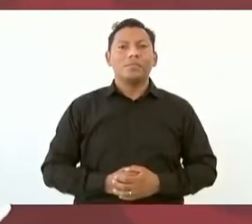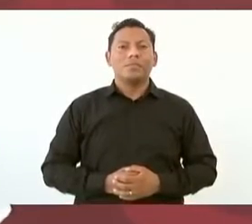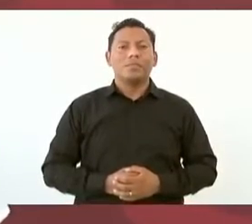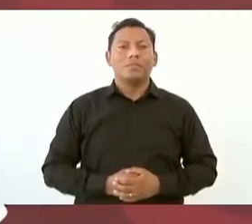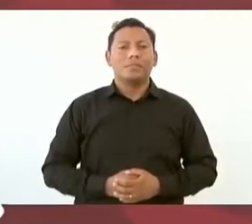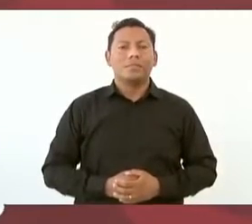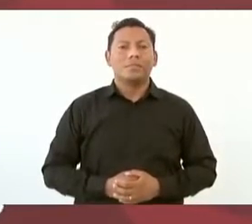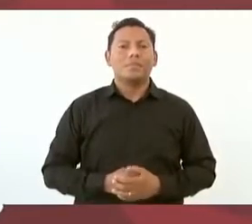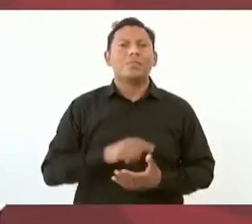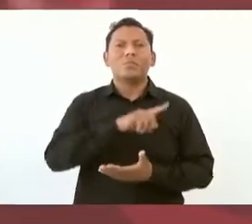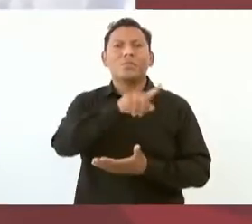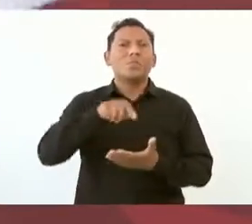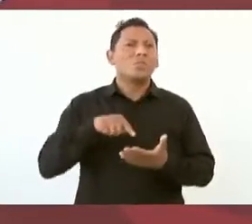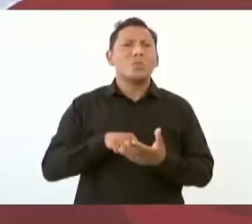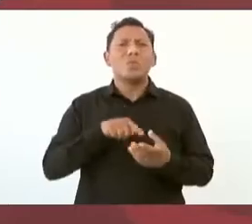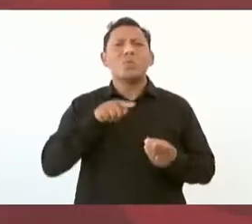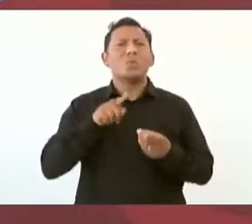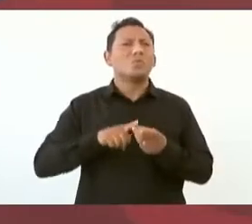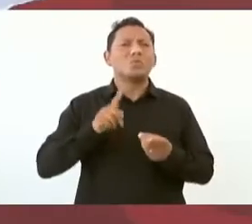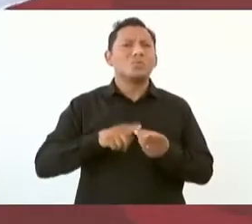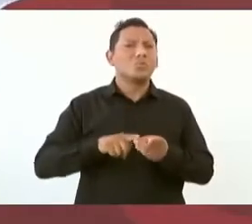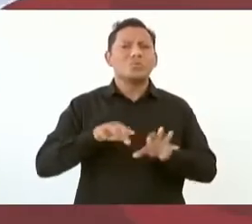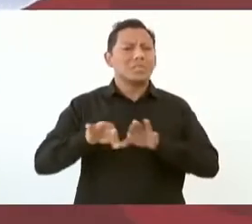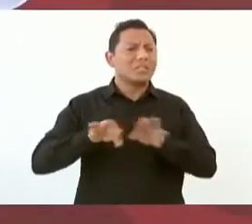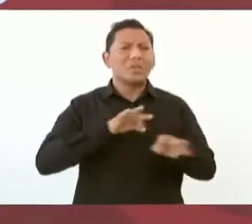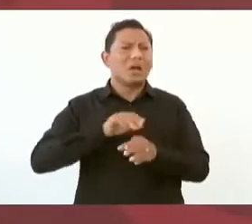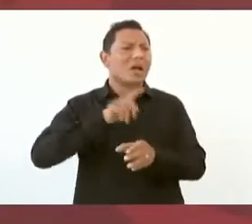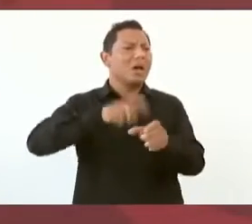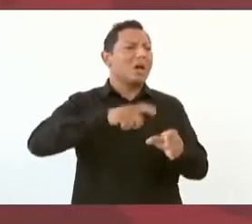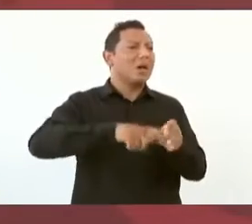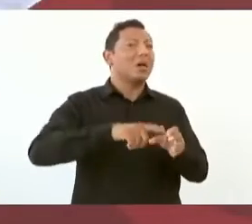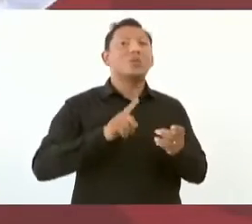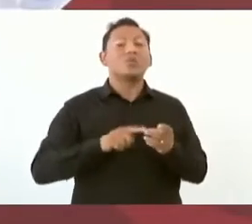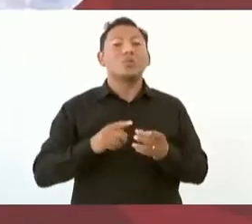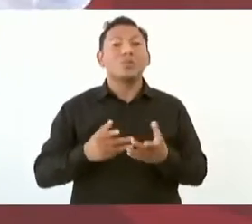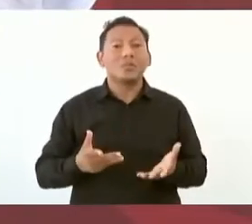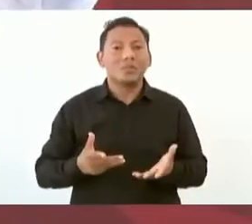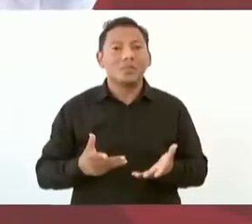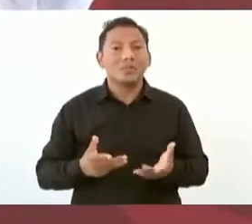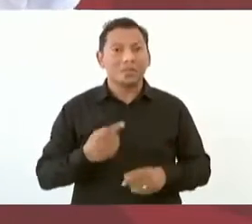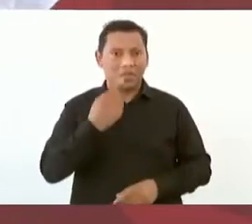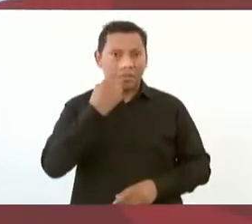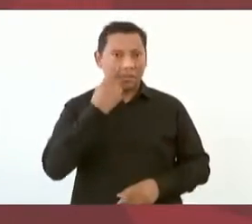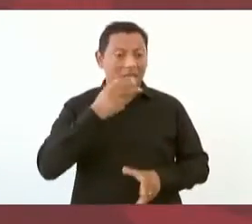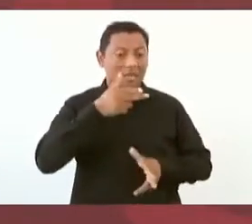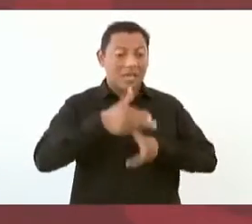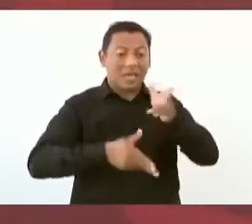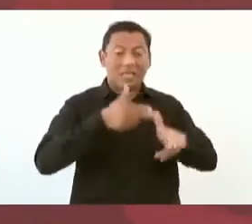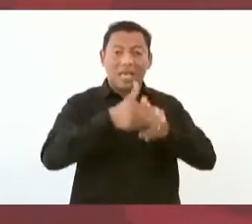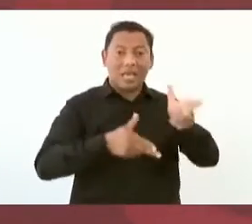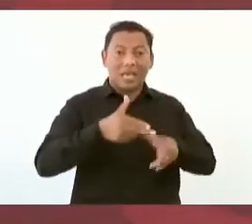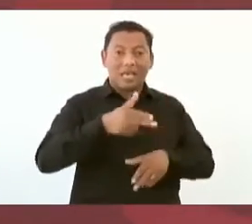¿En dónde va a haber más trabajo? Tren Maya.